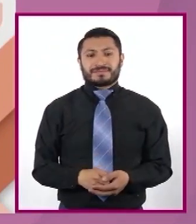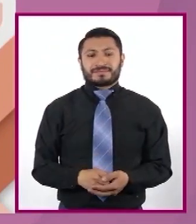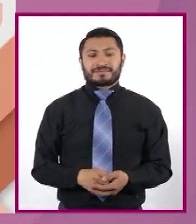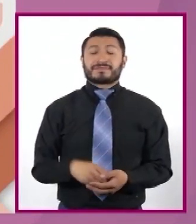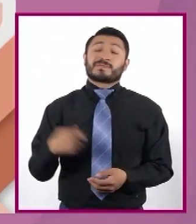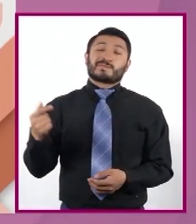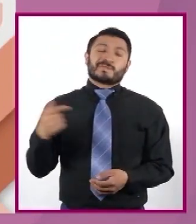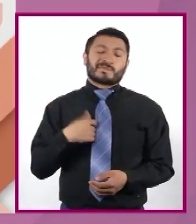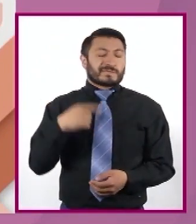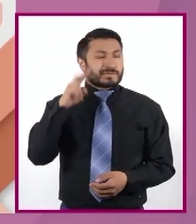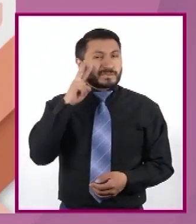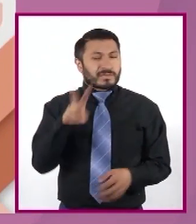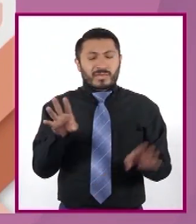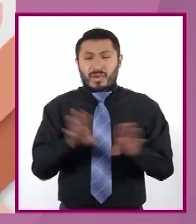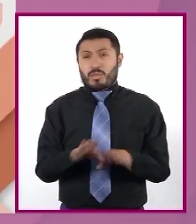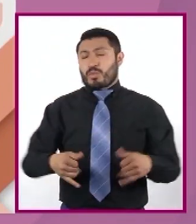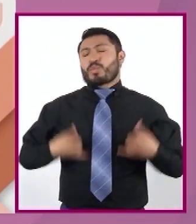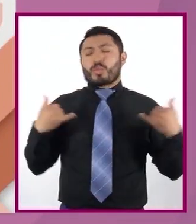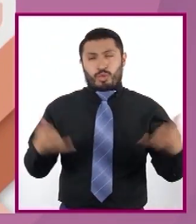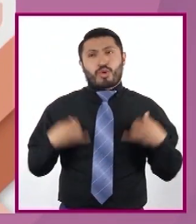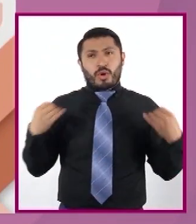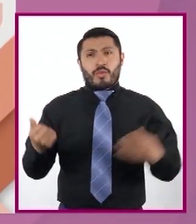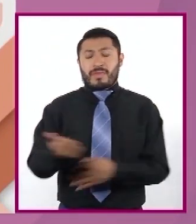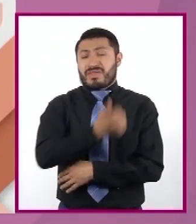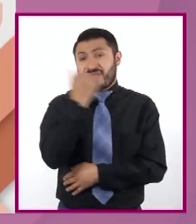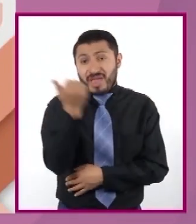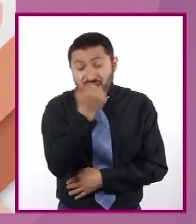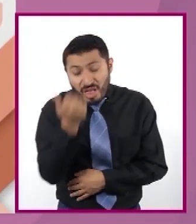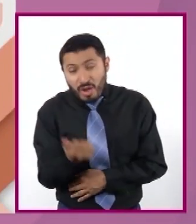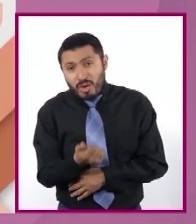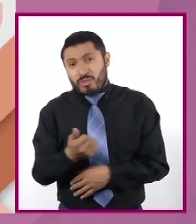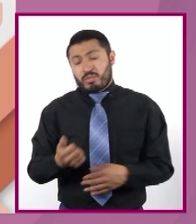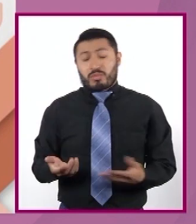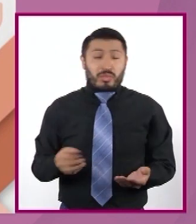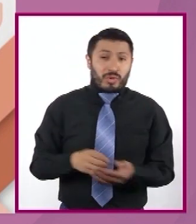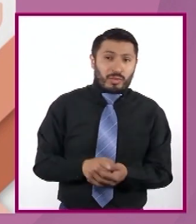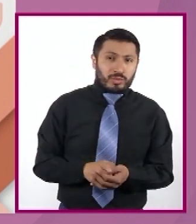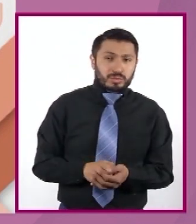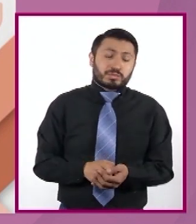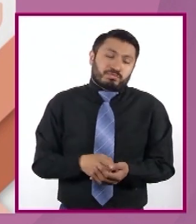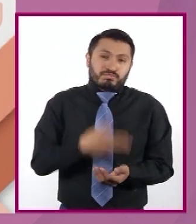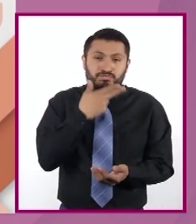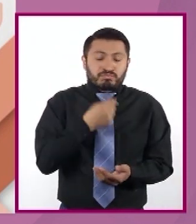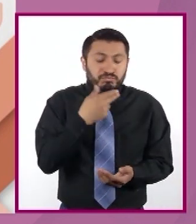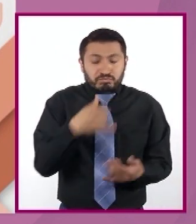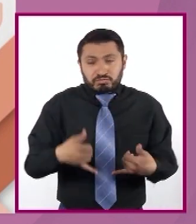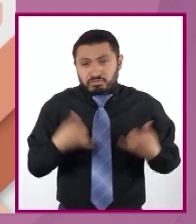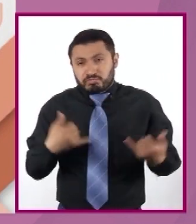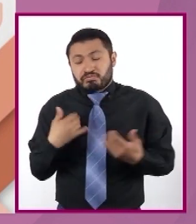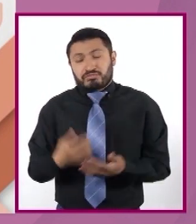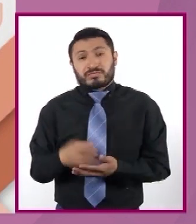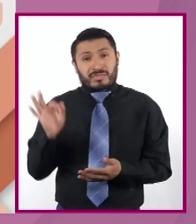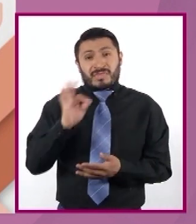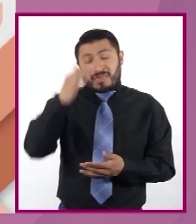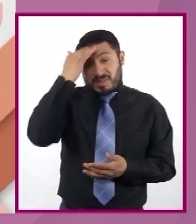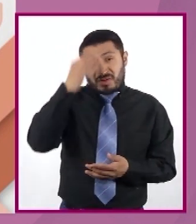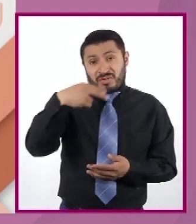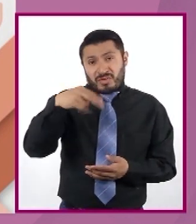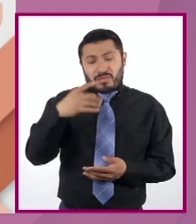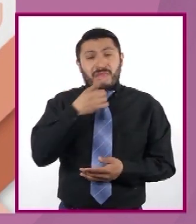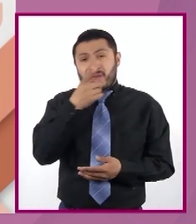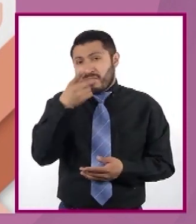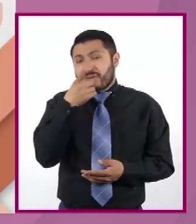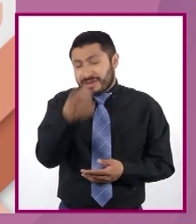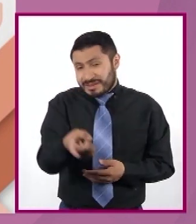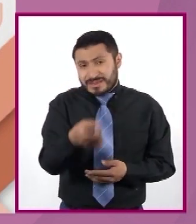Maestro, yo diría que es un joven, un estudiante, un muchacho, un chico. Y si supiéramos su nombre, también lo podríamos llamar